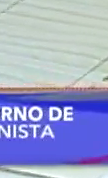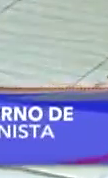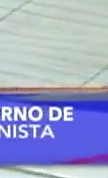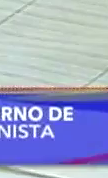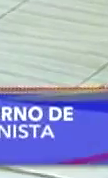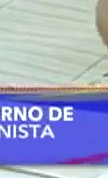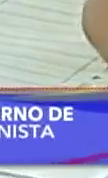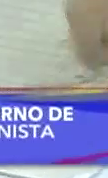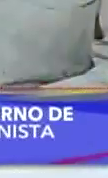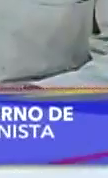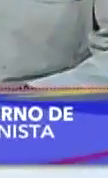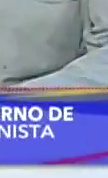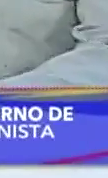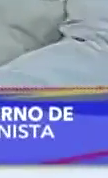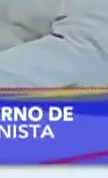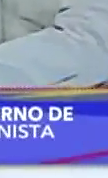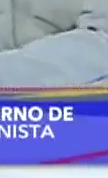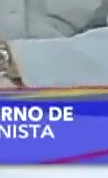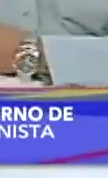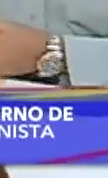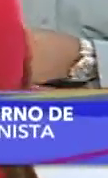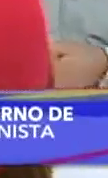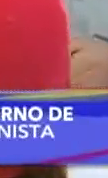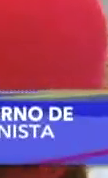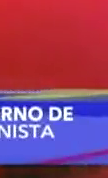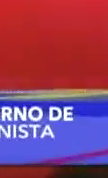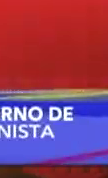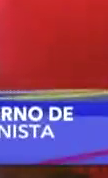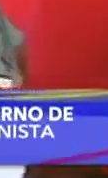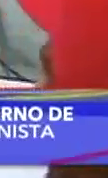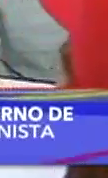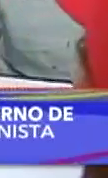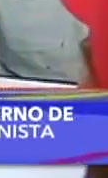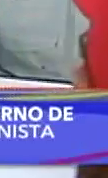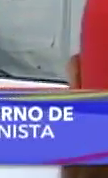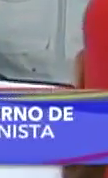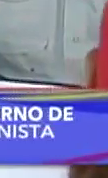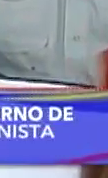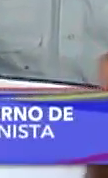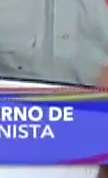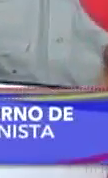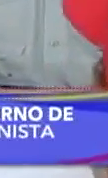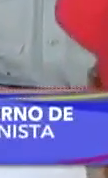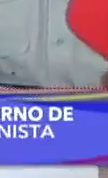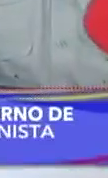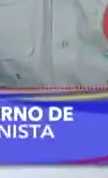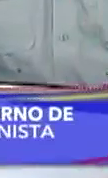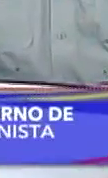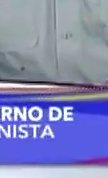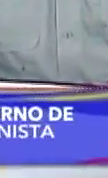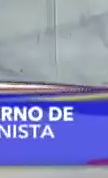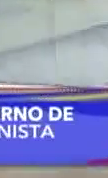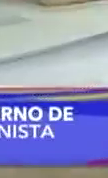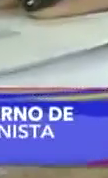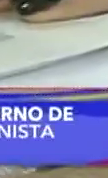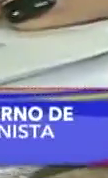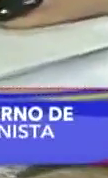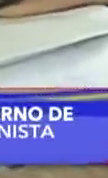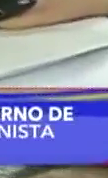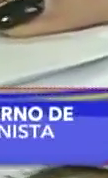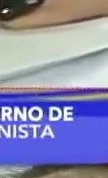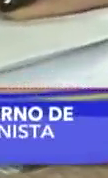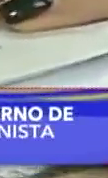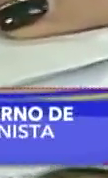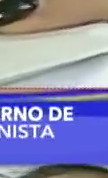rúbricas del pueblo venezolano, documento que además será presentado ante la Casa Blanca para que